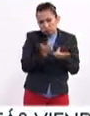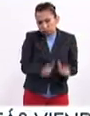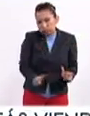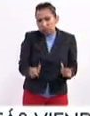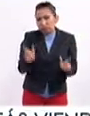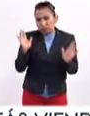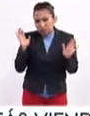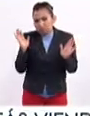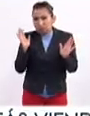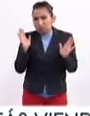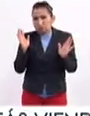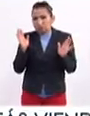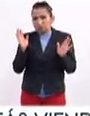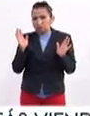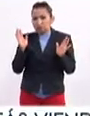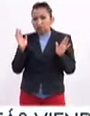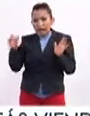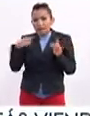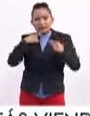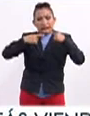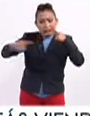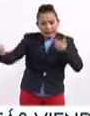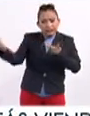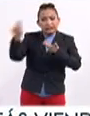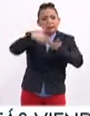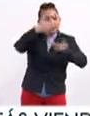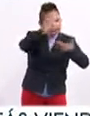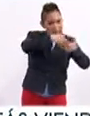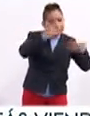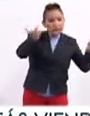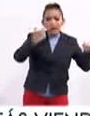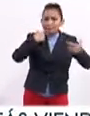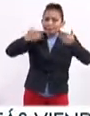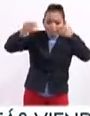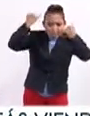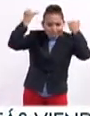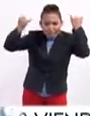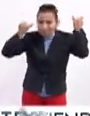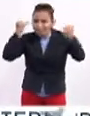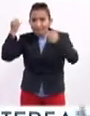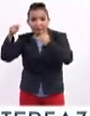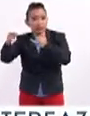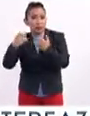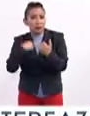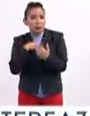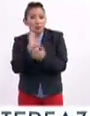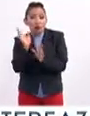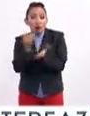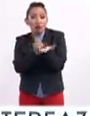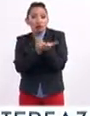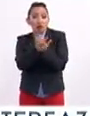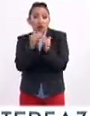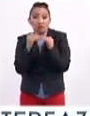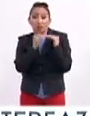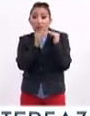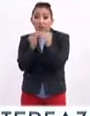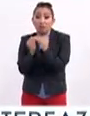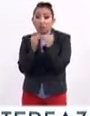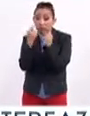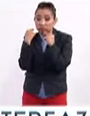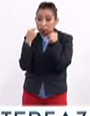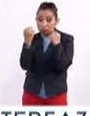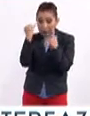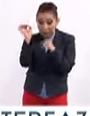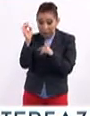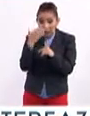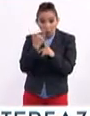al contrario, como lo dijimos, en el debate, en la deliberación, en lo que conocemos como una democracia deliberativa. Si